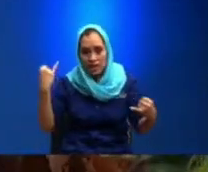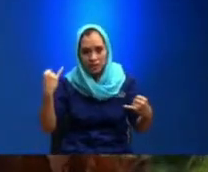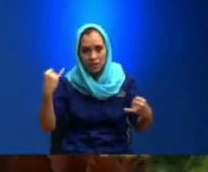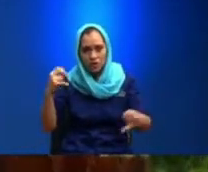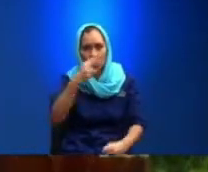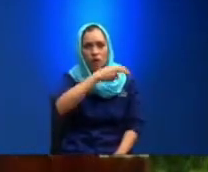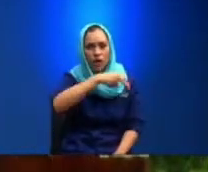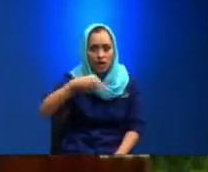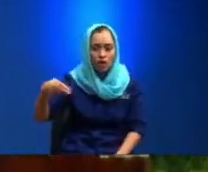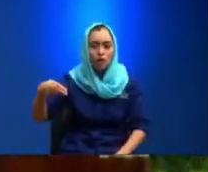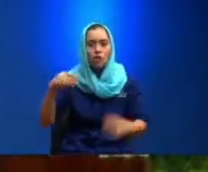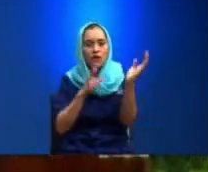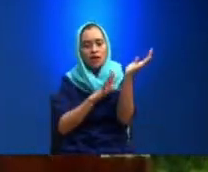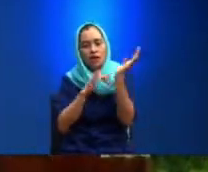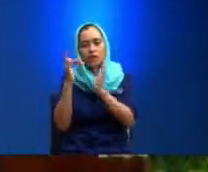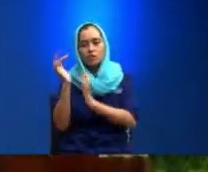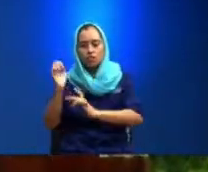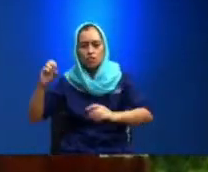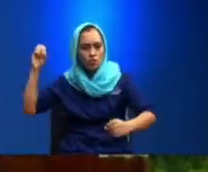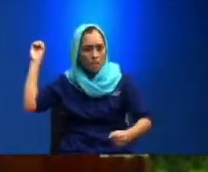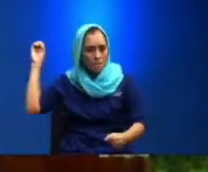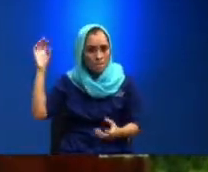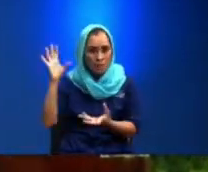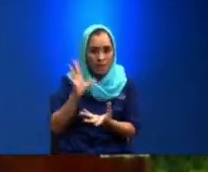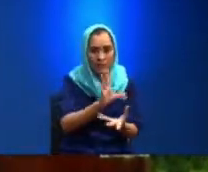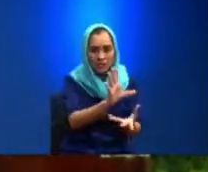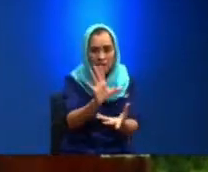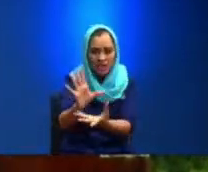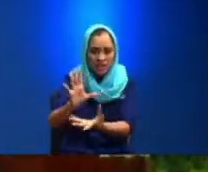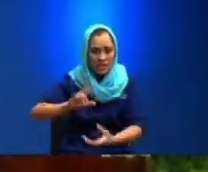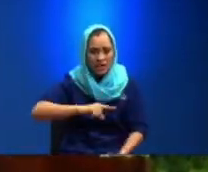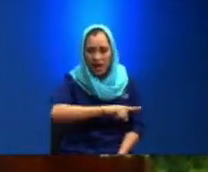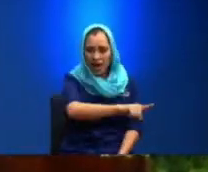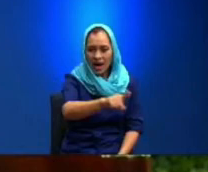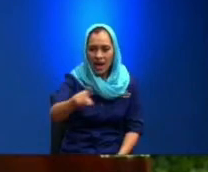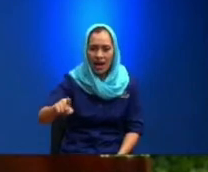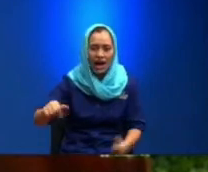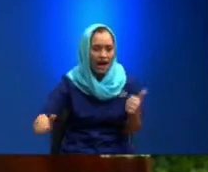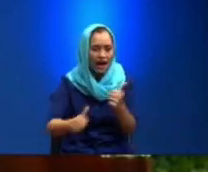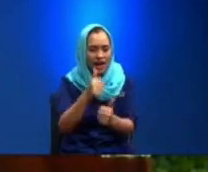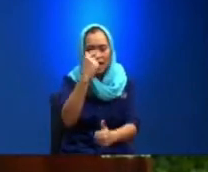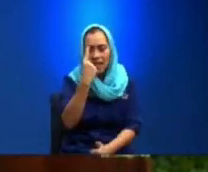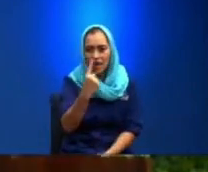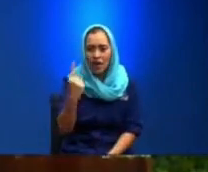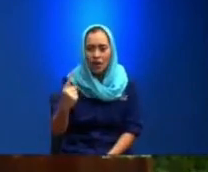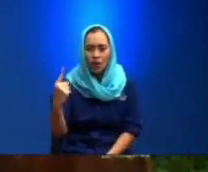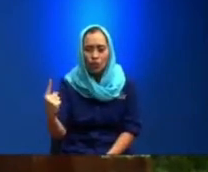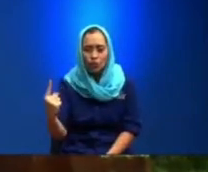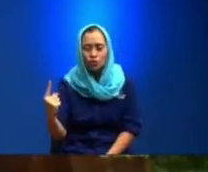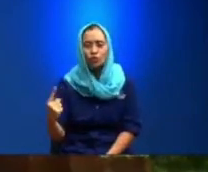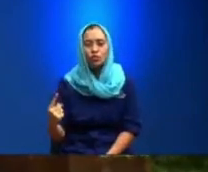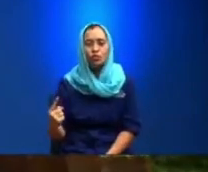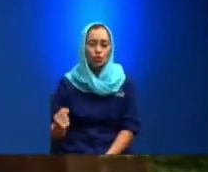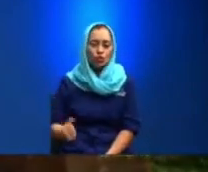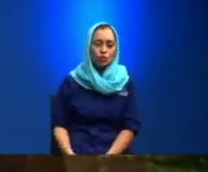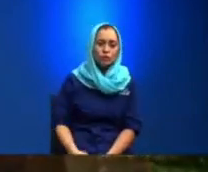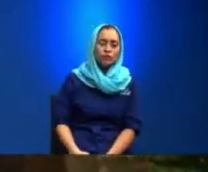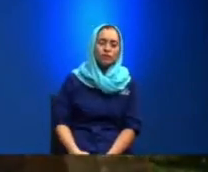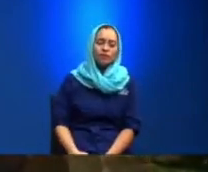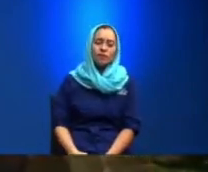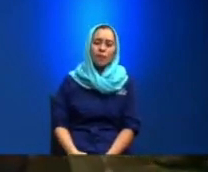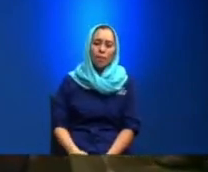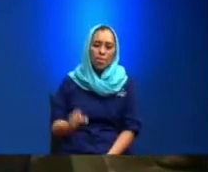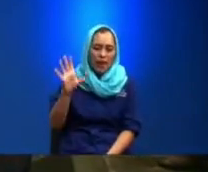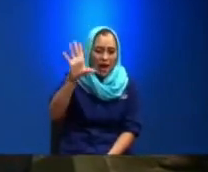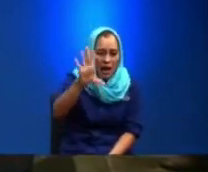de jesús bendice a cada uno mis hermanos padre alcanza a todos aquellos que están aquí presencial y